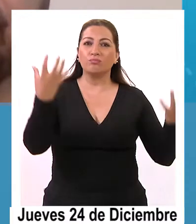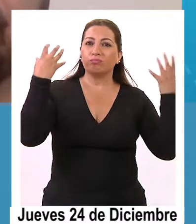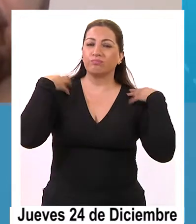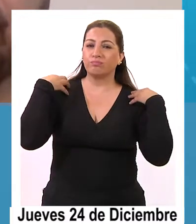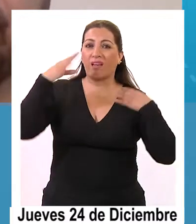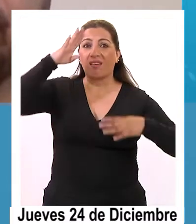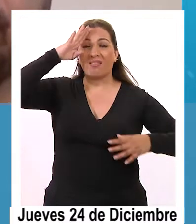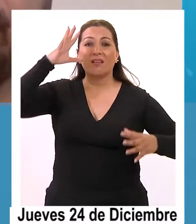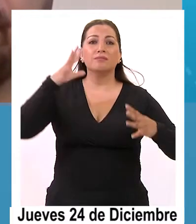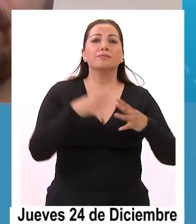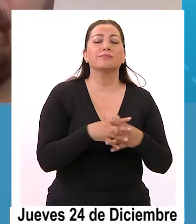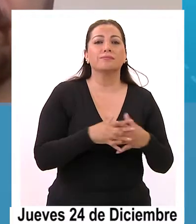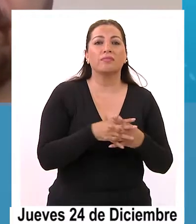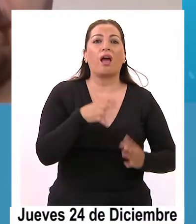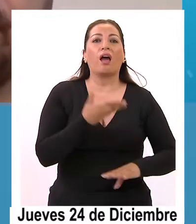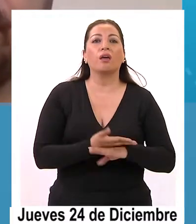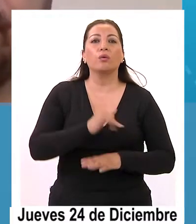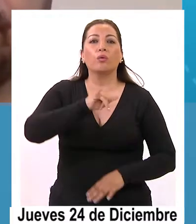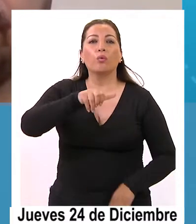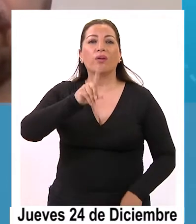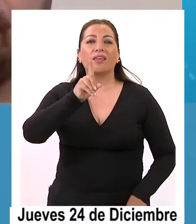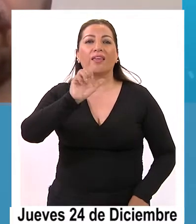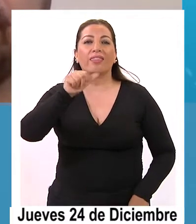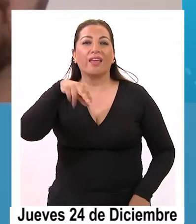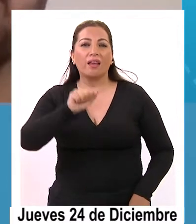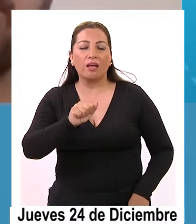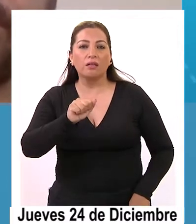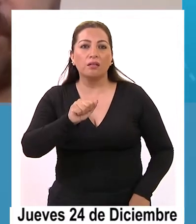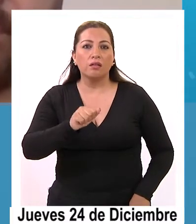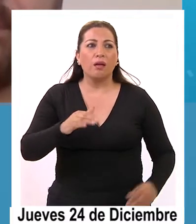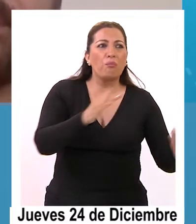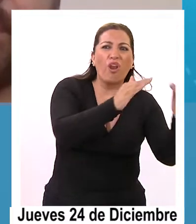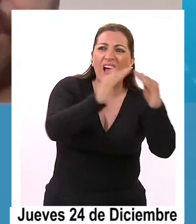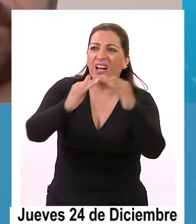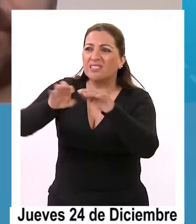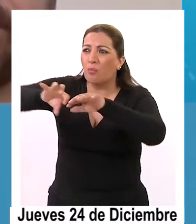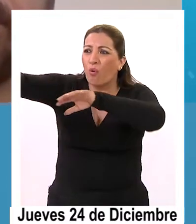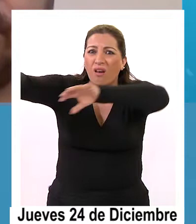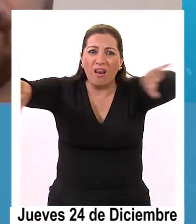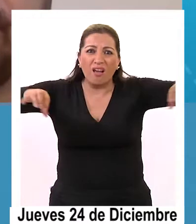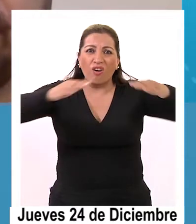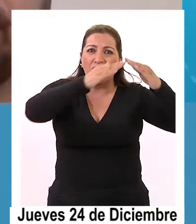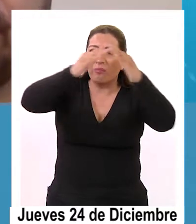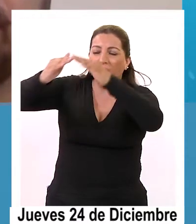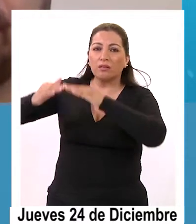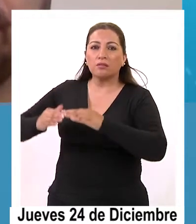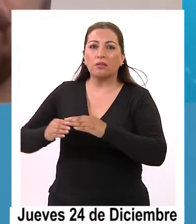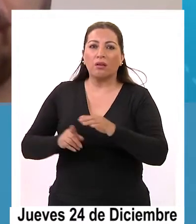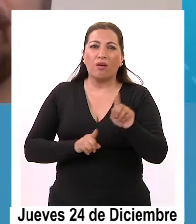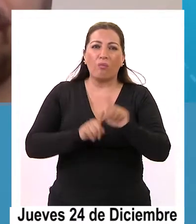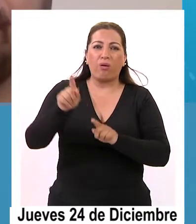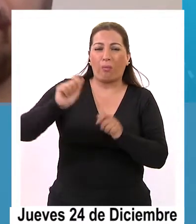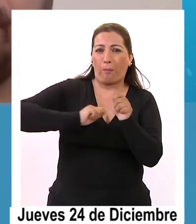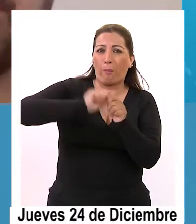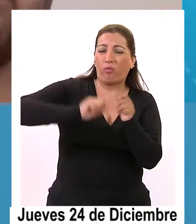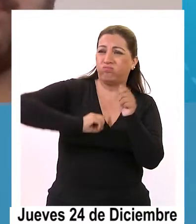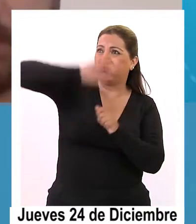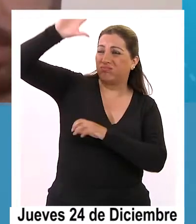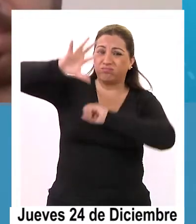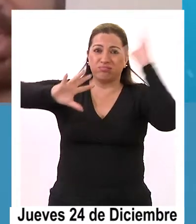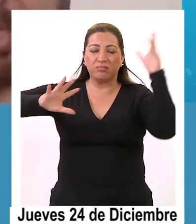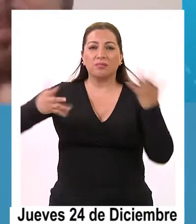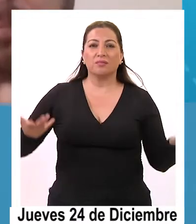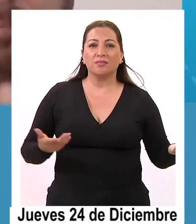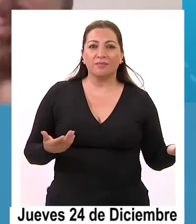depender de las fuerzas armadas por algo ayungedena. Pero miren lo que pasa en las poblaciones. Cuete, juego de